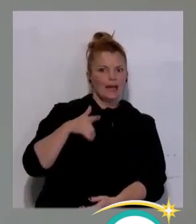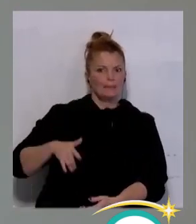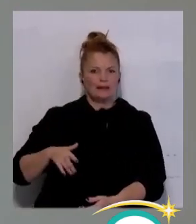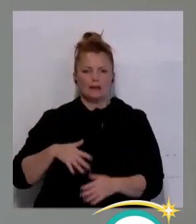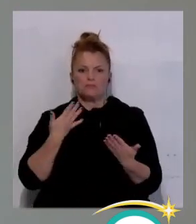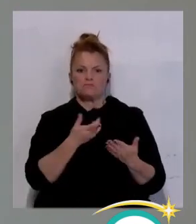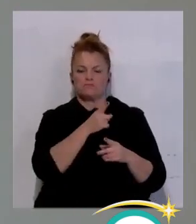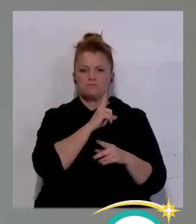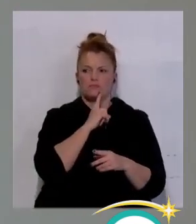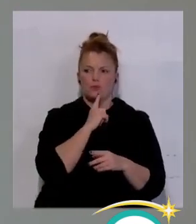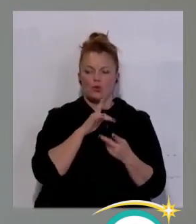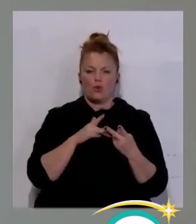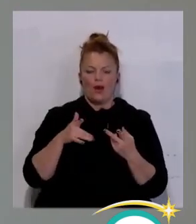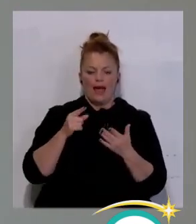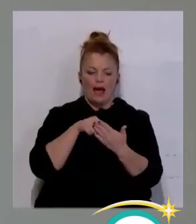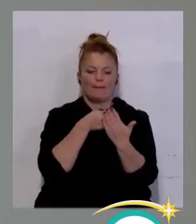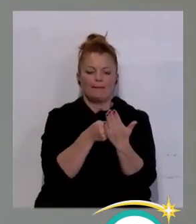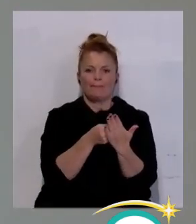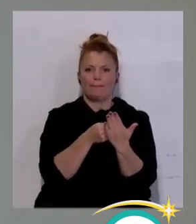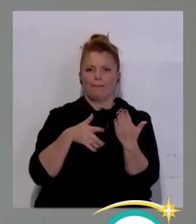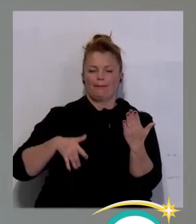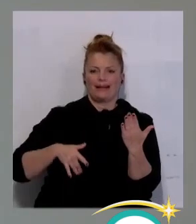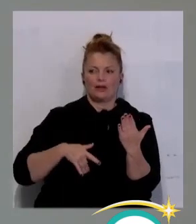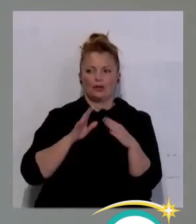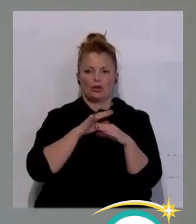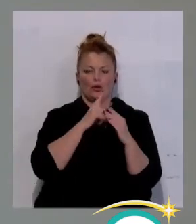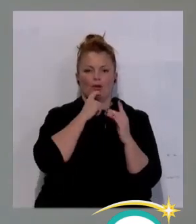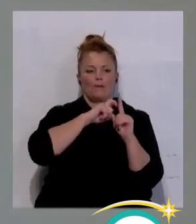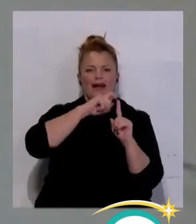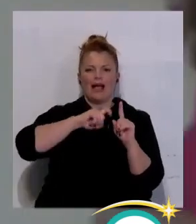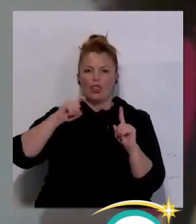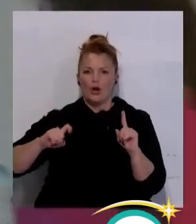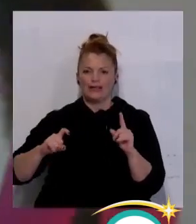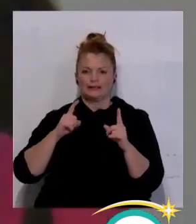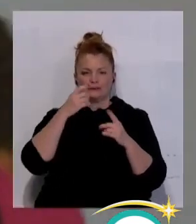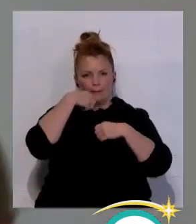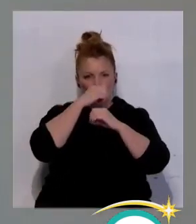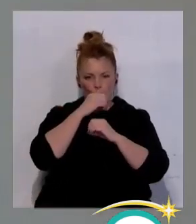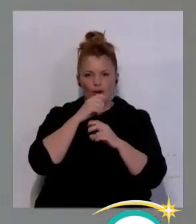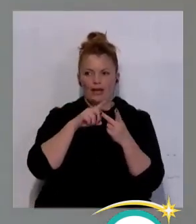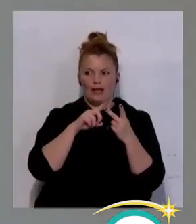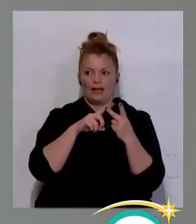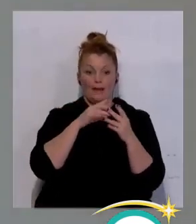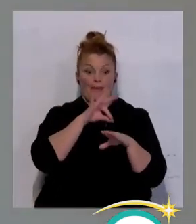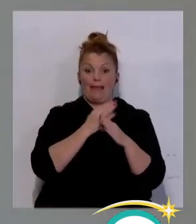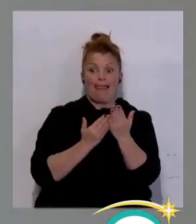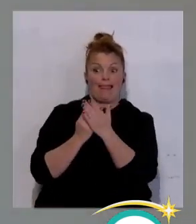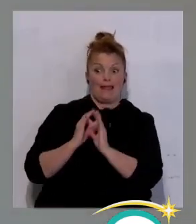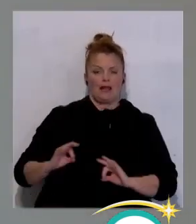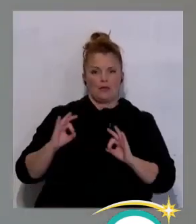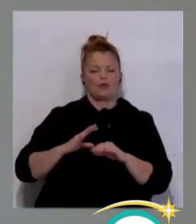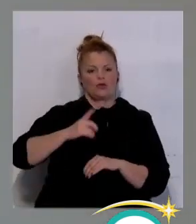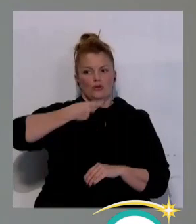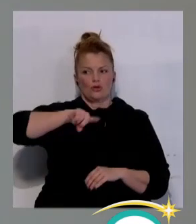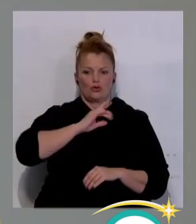simplemente con que nos ponga hepatitis o incluso nos ayudemos de otros marcadores bioquímicos que están alterados y el médico no lo llega a solicitar, vamos